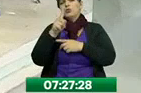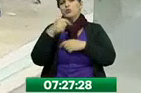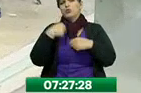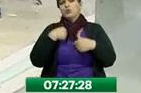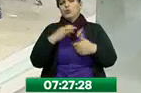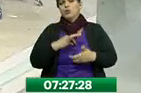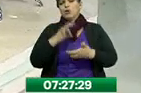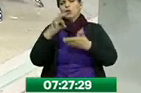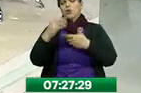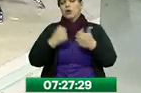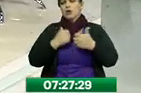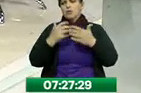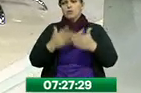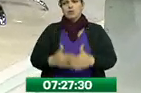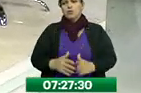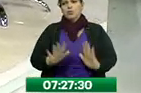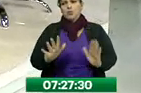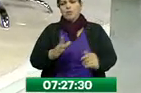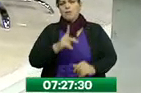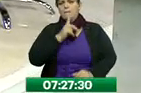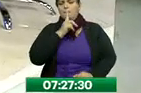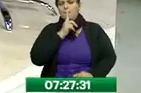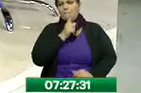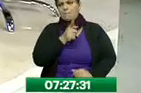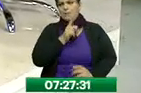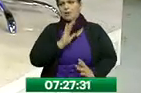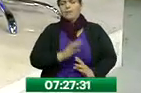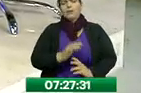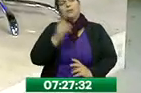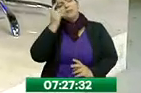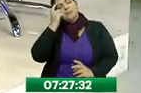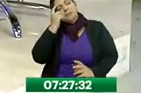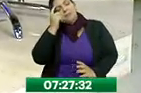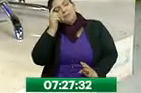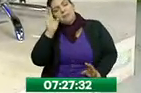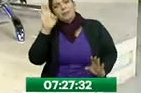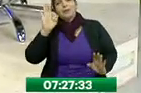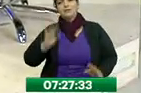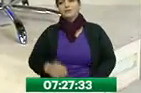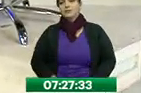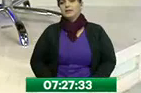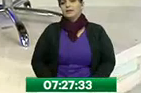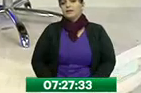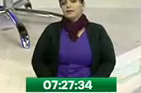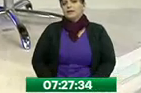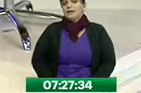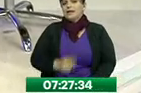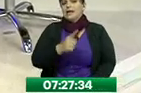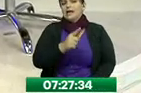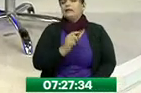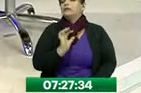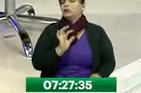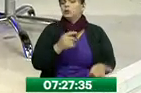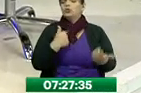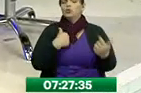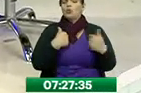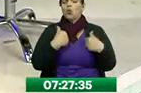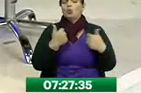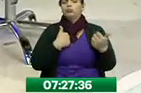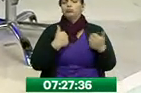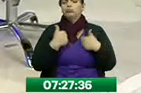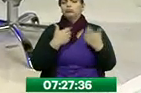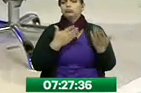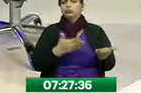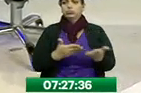hiciera, ¿hasta dónde cree usted que dos candidatos, usted y en el caso de que él se postule para candidato de la